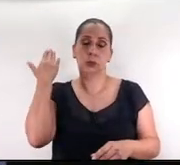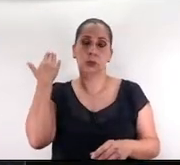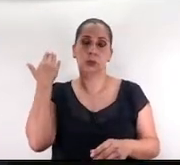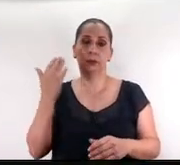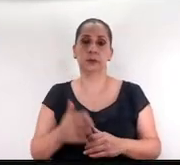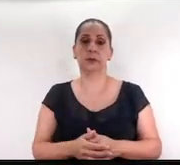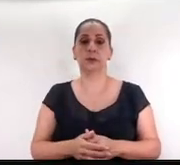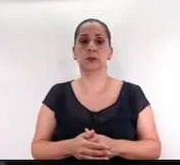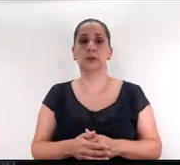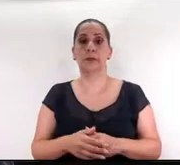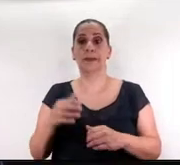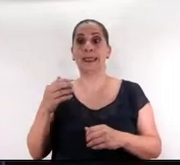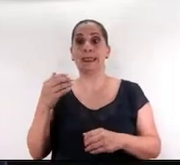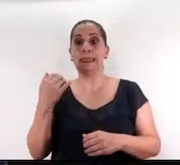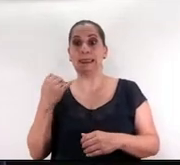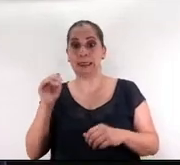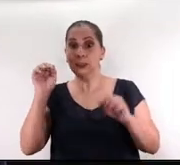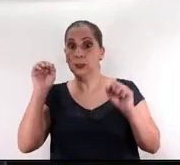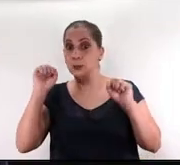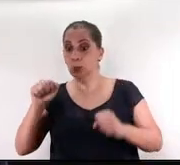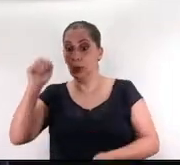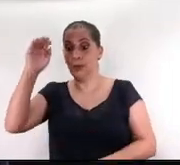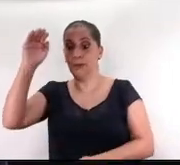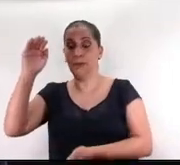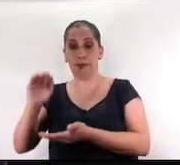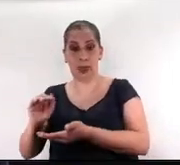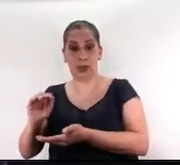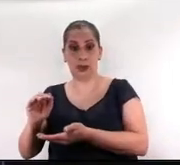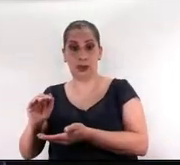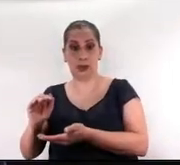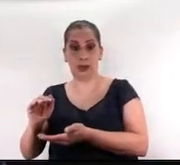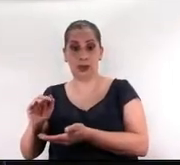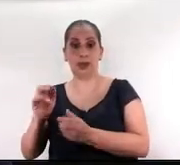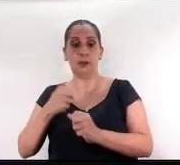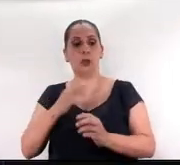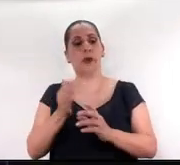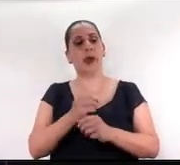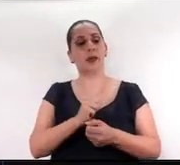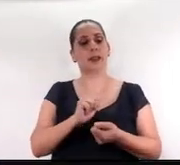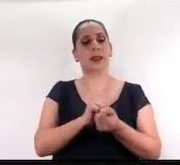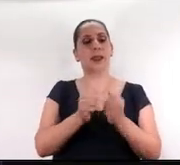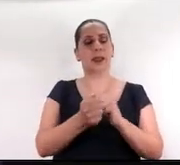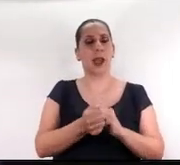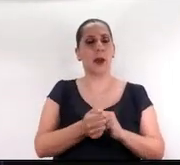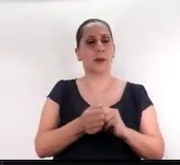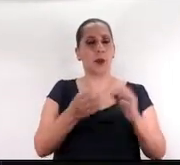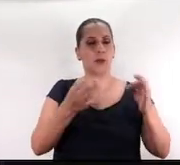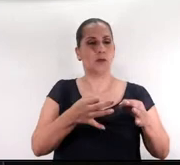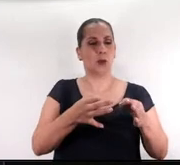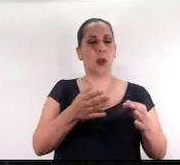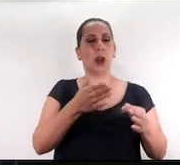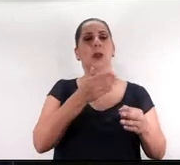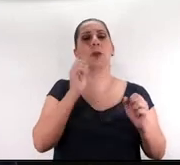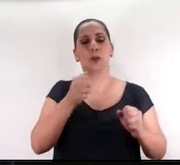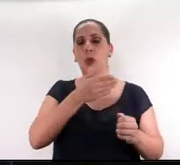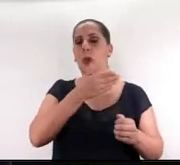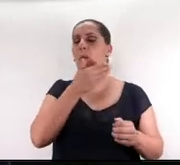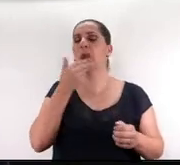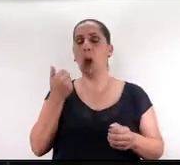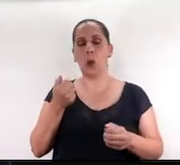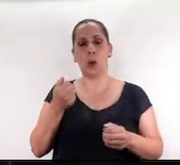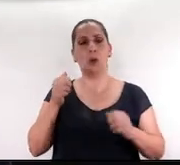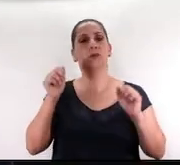Y entonces, si bajamos esa informalidad y lo convertimos en formalidad, es muy probable que compense más que